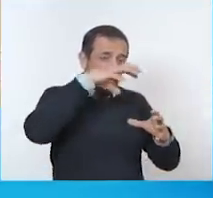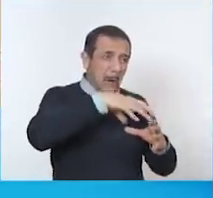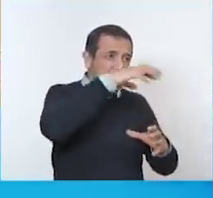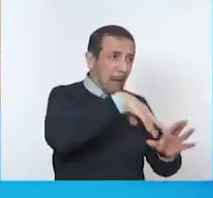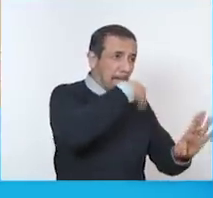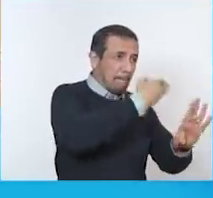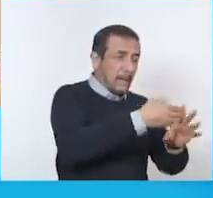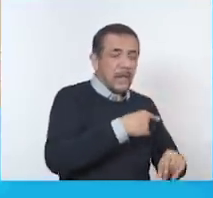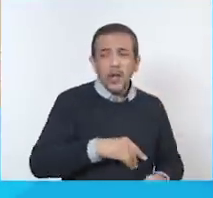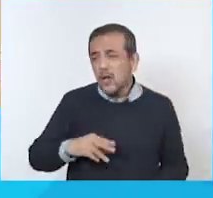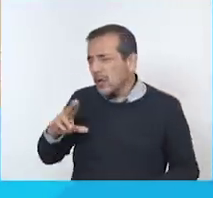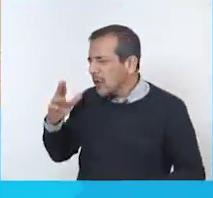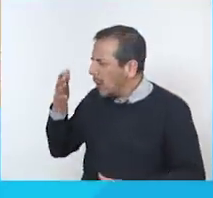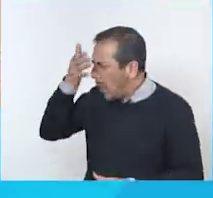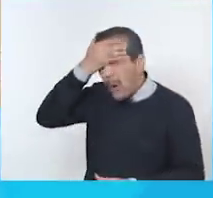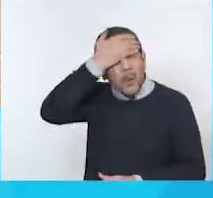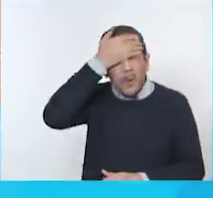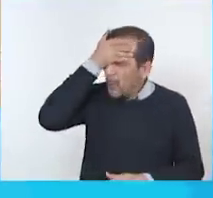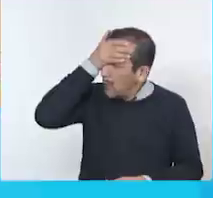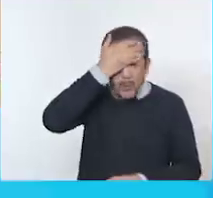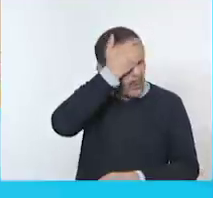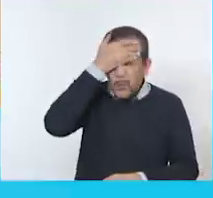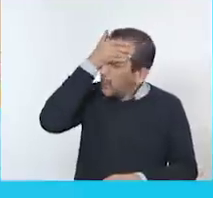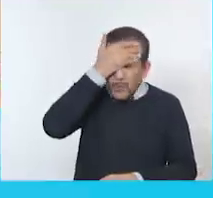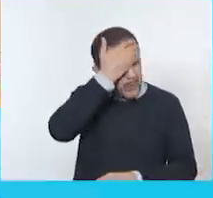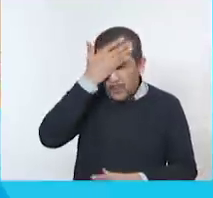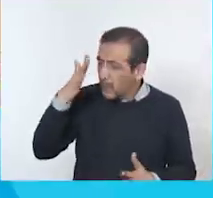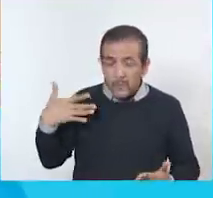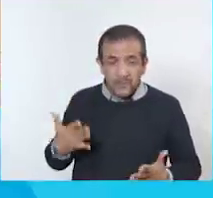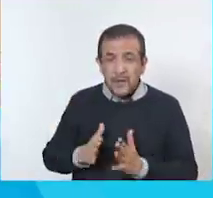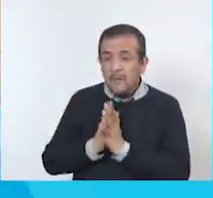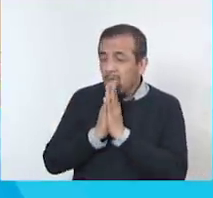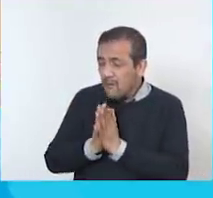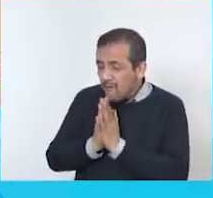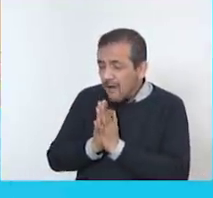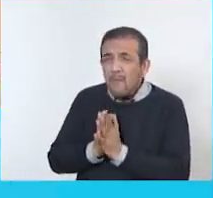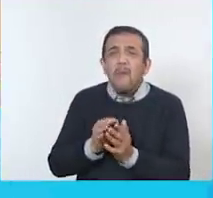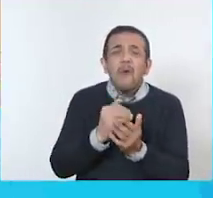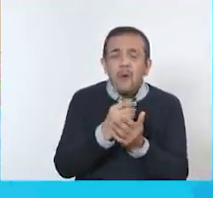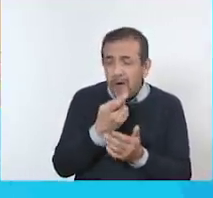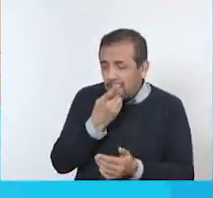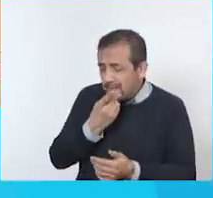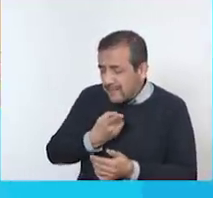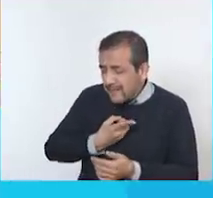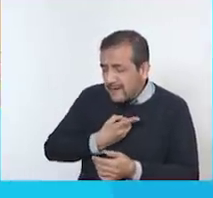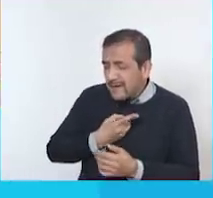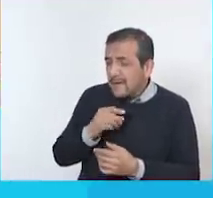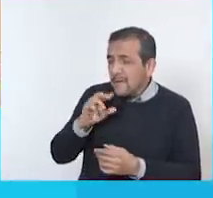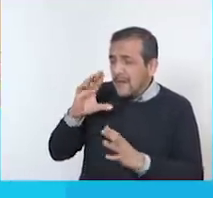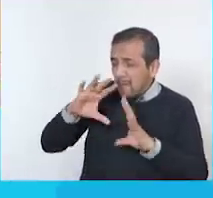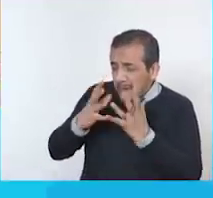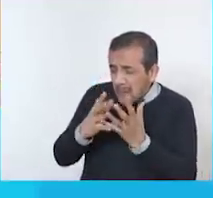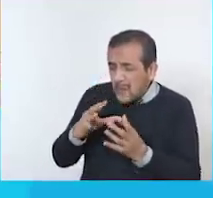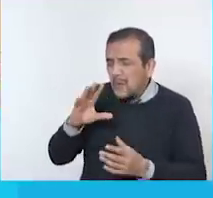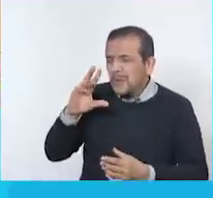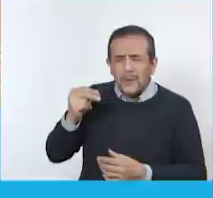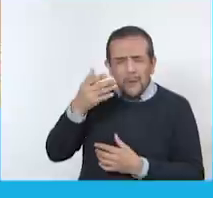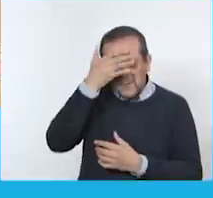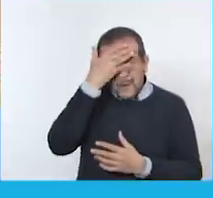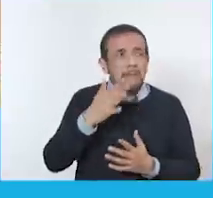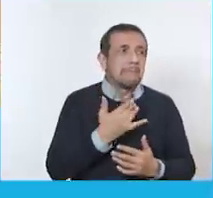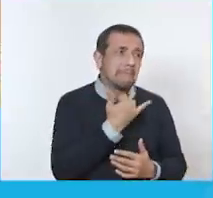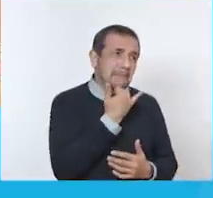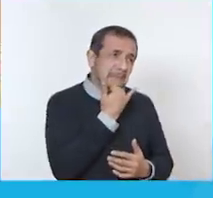¡No! ¡No, no, no, no, no, no, no, no, no, no, no, no, no, no, no! ¡Díganle que no esa pelota! ¡Perdóname,